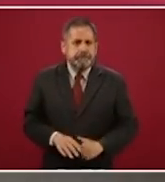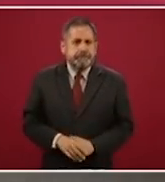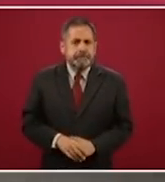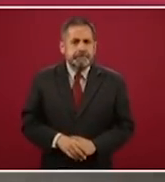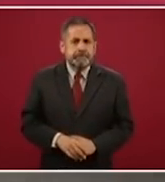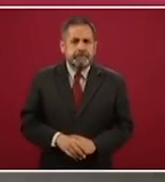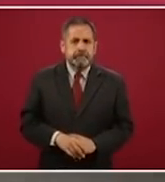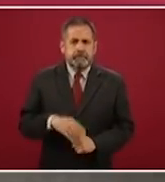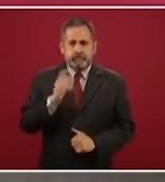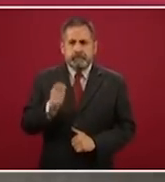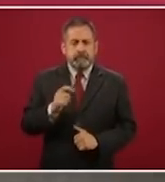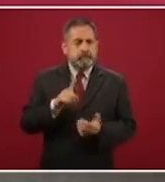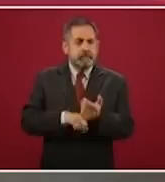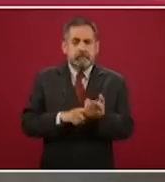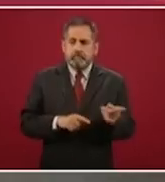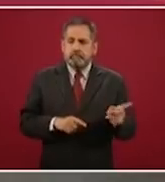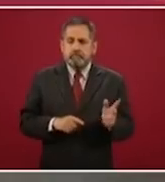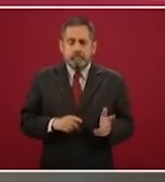si llegan